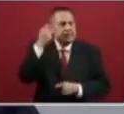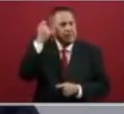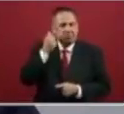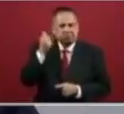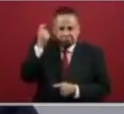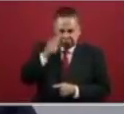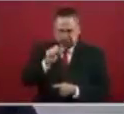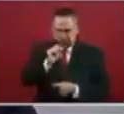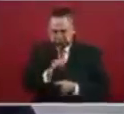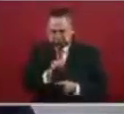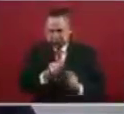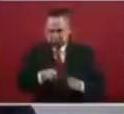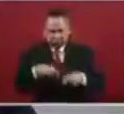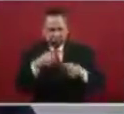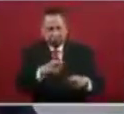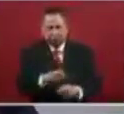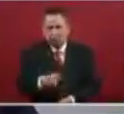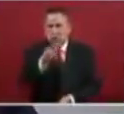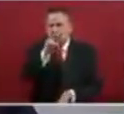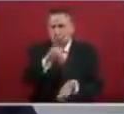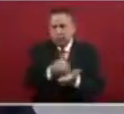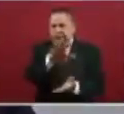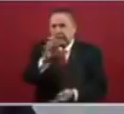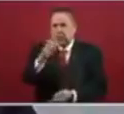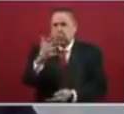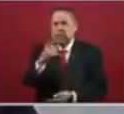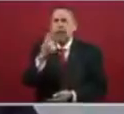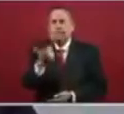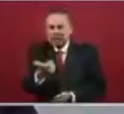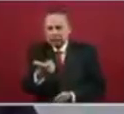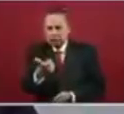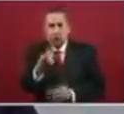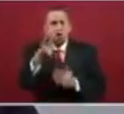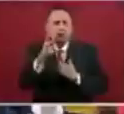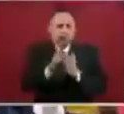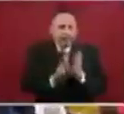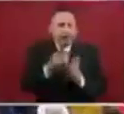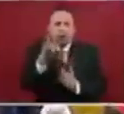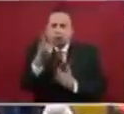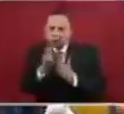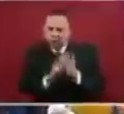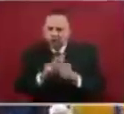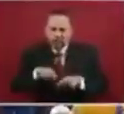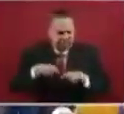pensión de 2,550 pesos bimestrales.